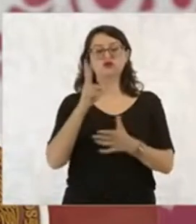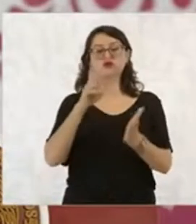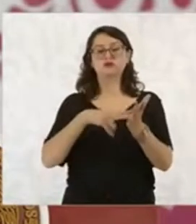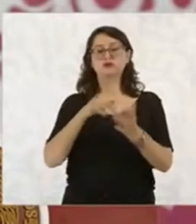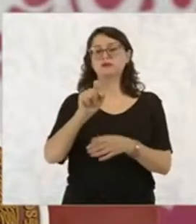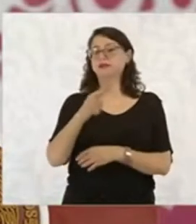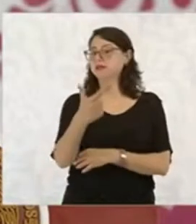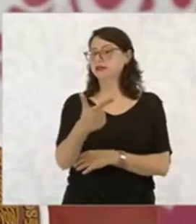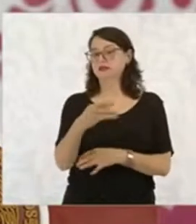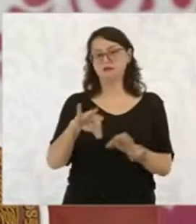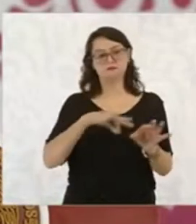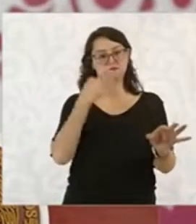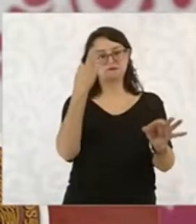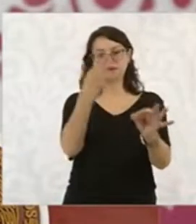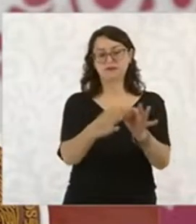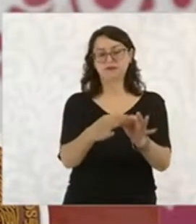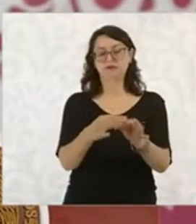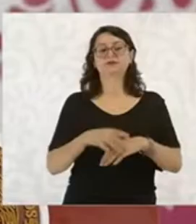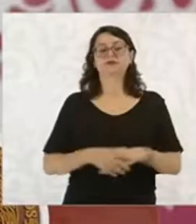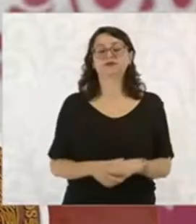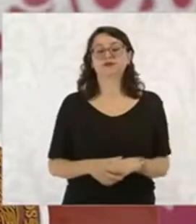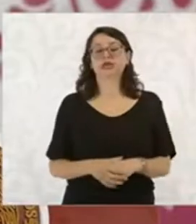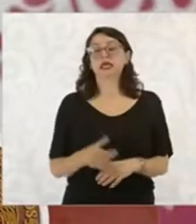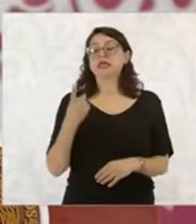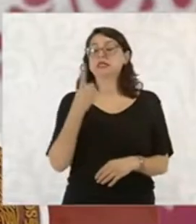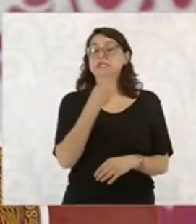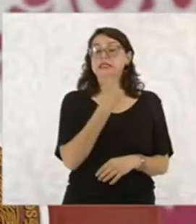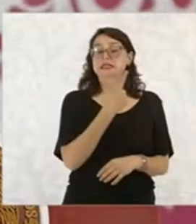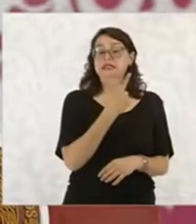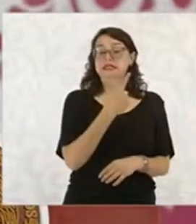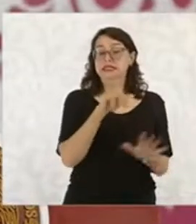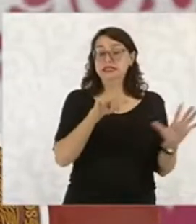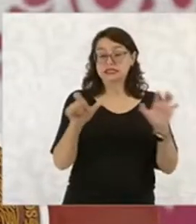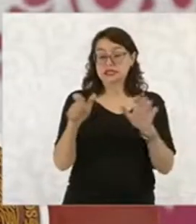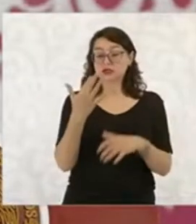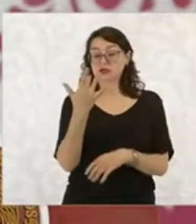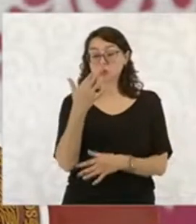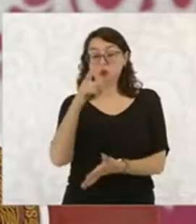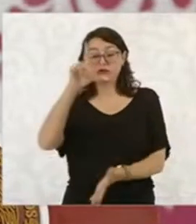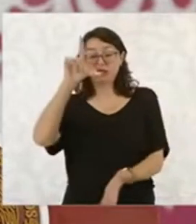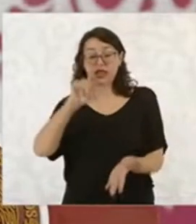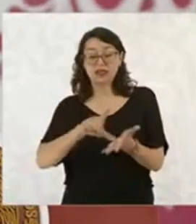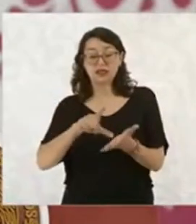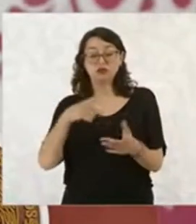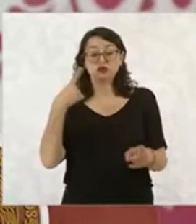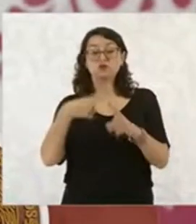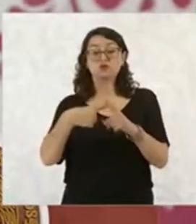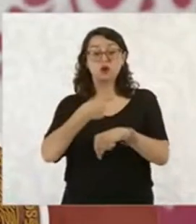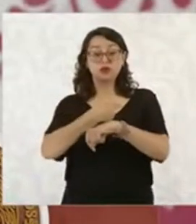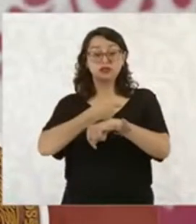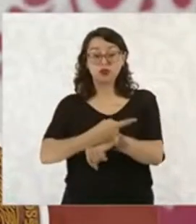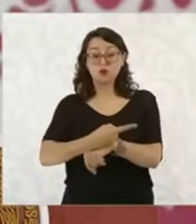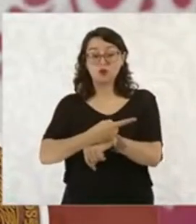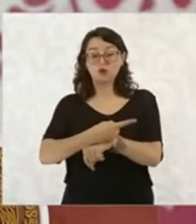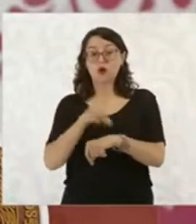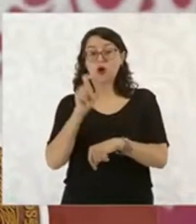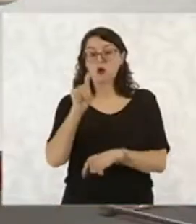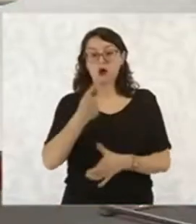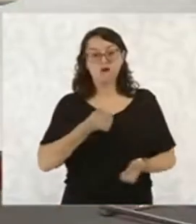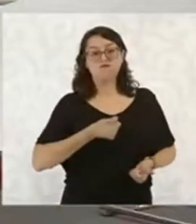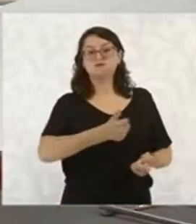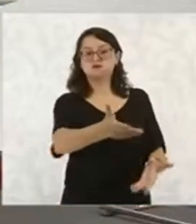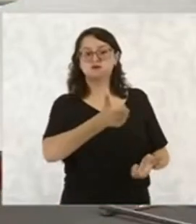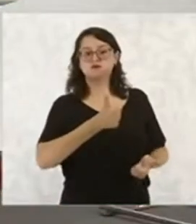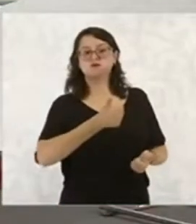obra podremos proporcionar 750 litros por segundo a Ciudad Victoria de la presa Vicente Guerrero.